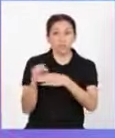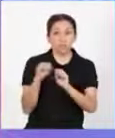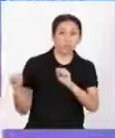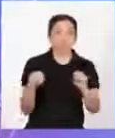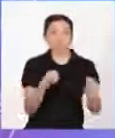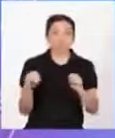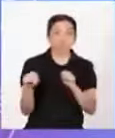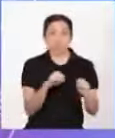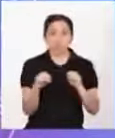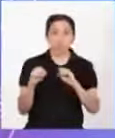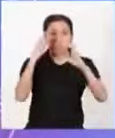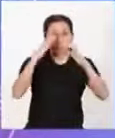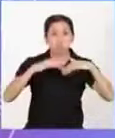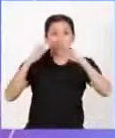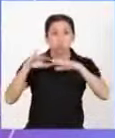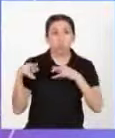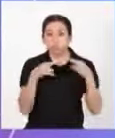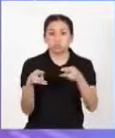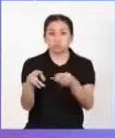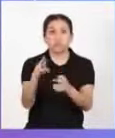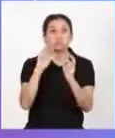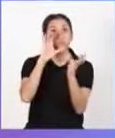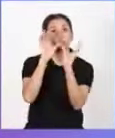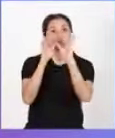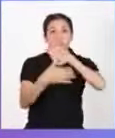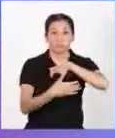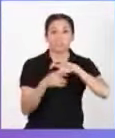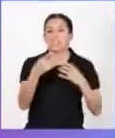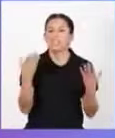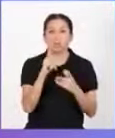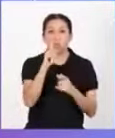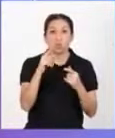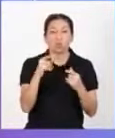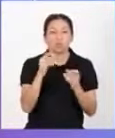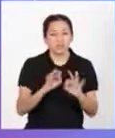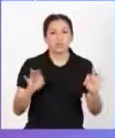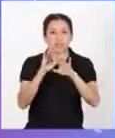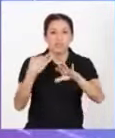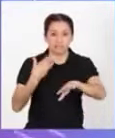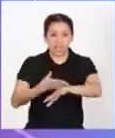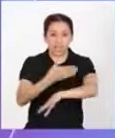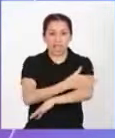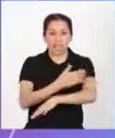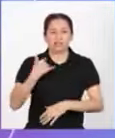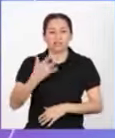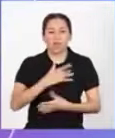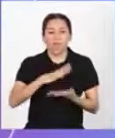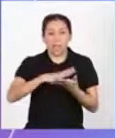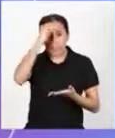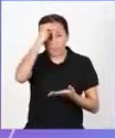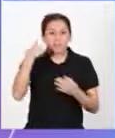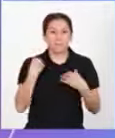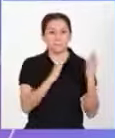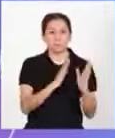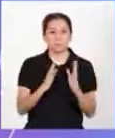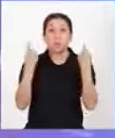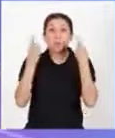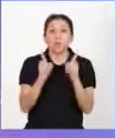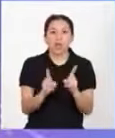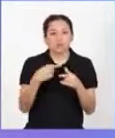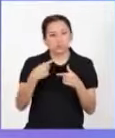seriamente en los simulacros de desastres naturales, que son un buen entrenamiento para estar preparados